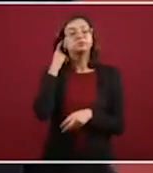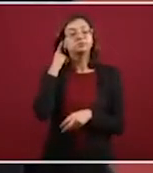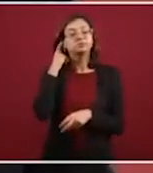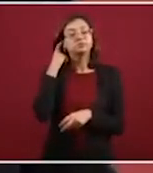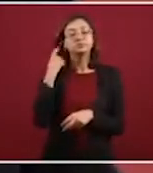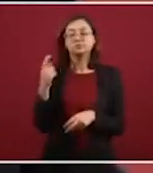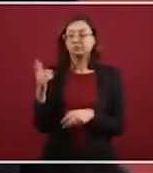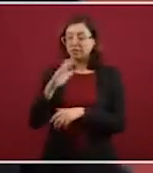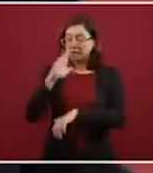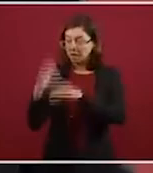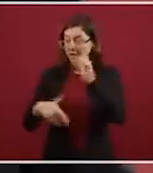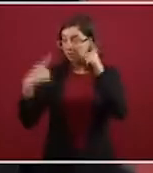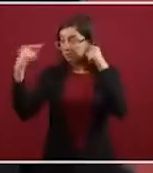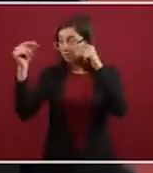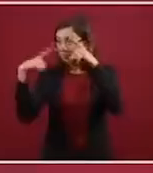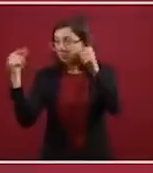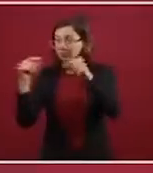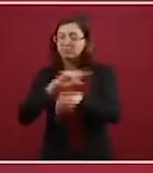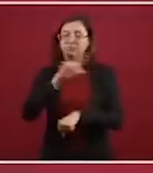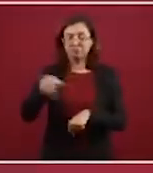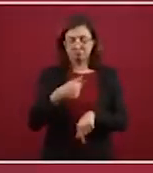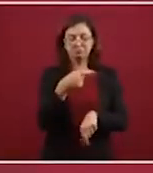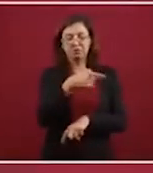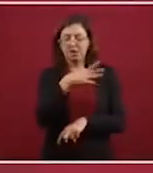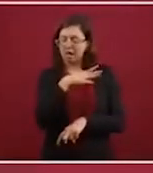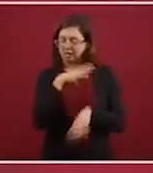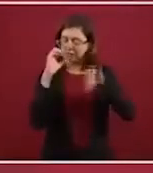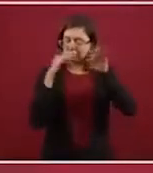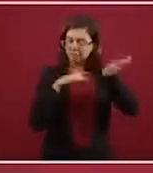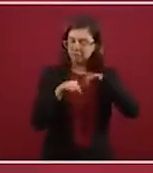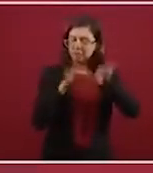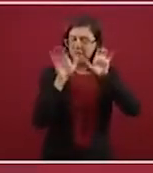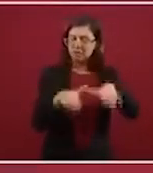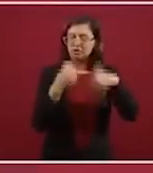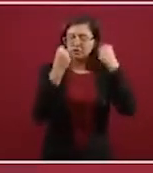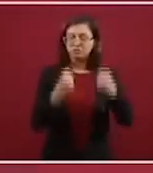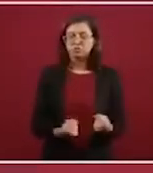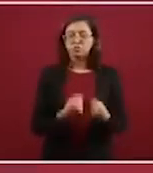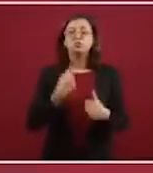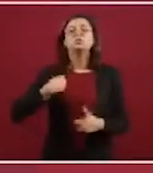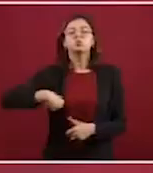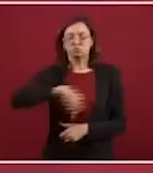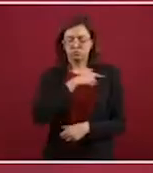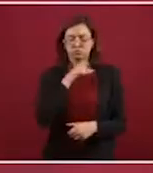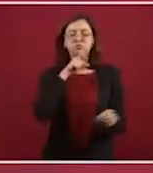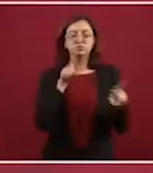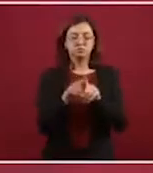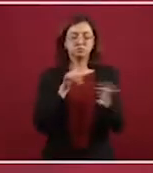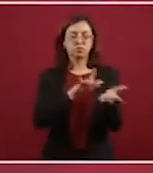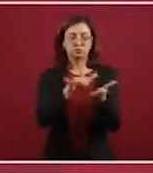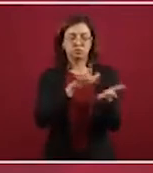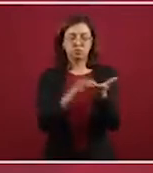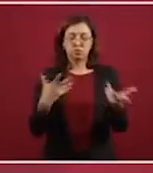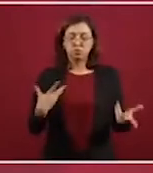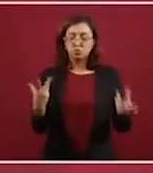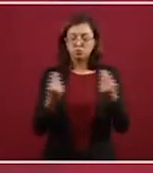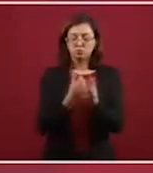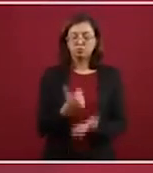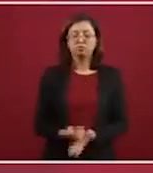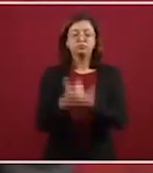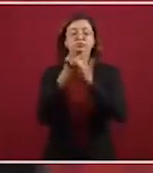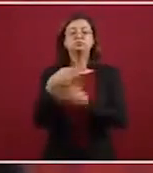trabajo. Nosotros vamos a ayudar en la creación de las escuelas, ellos dan la